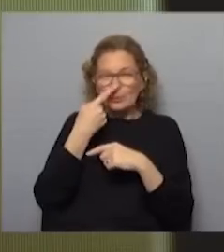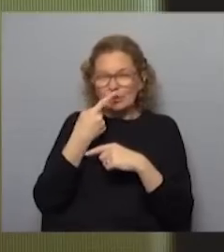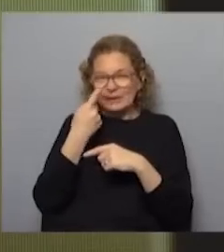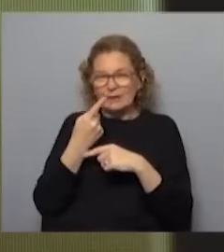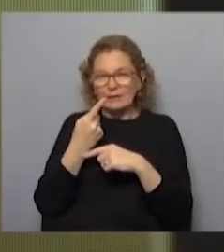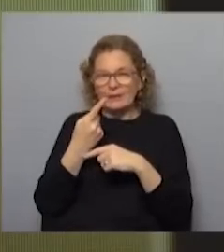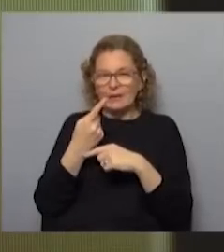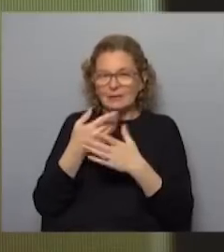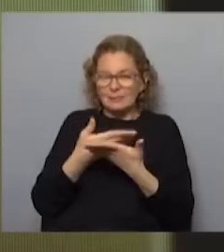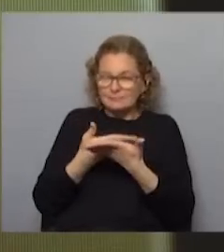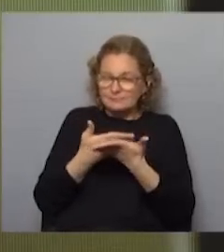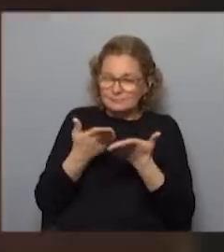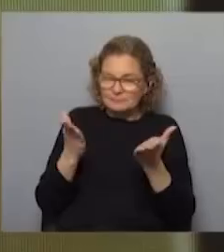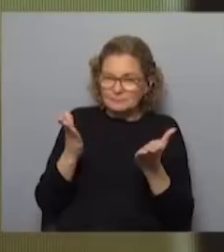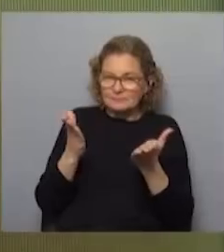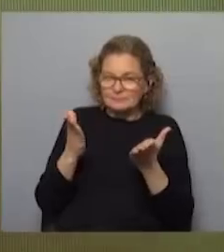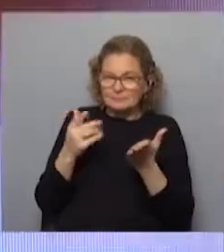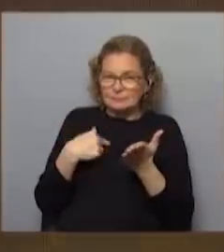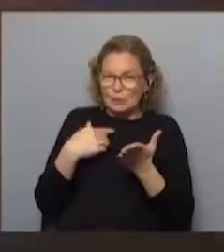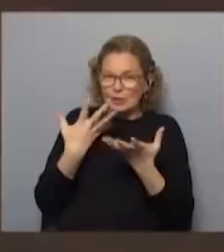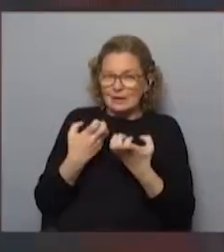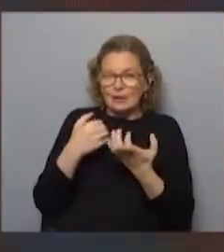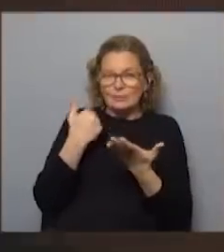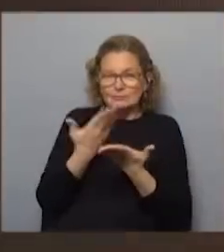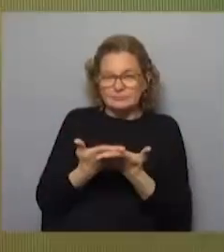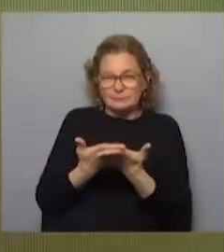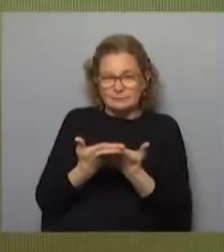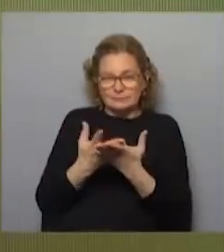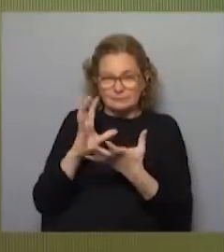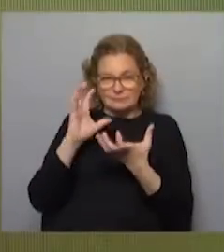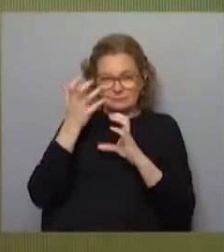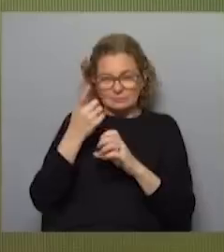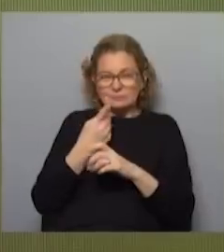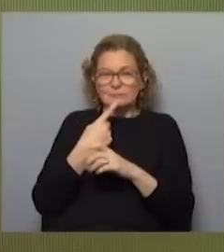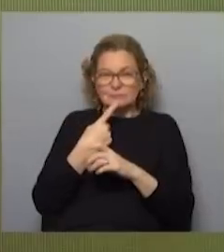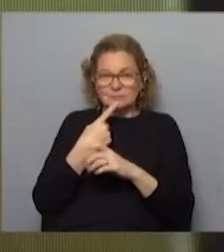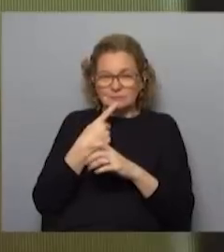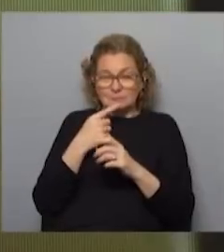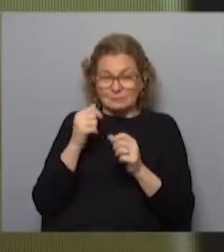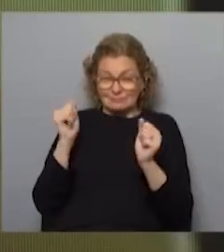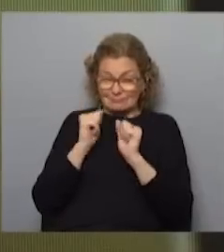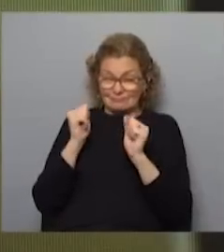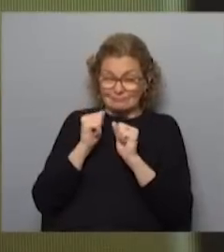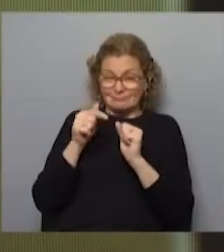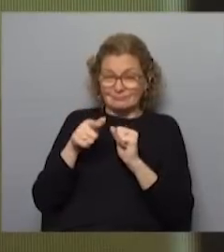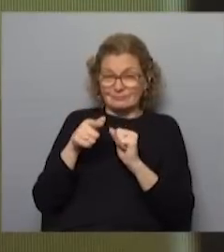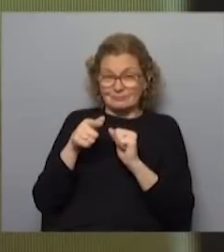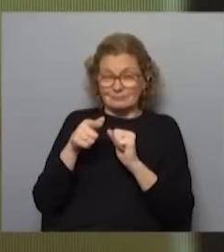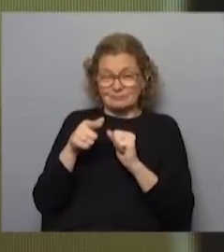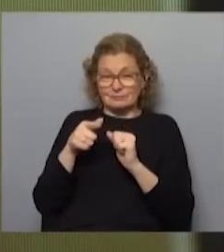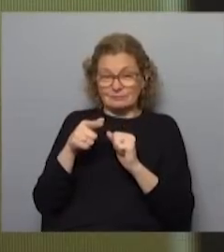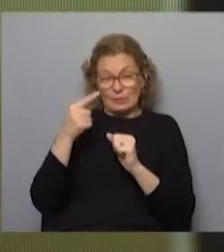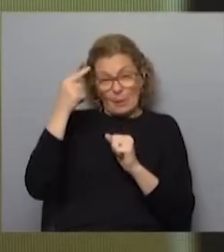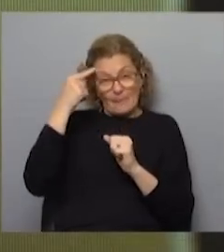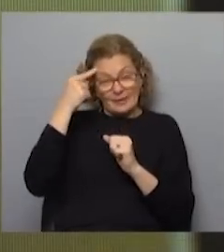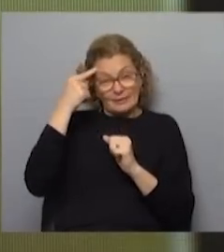una dimensión este que yo quiero plantear en torno a la violencia política y el terror de estado porque a ver cuando nosotros